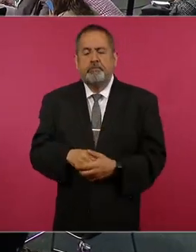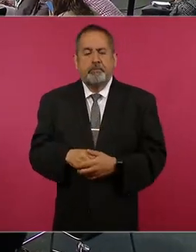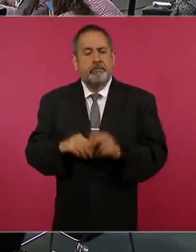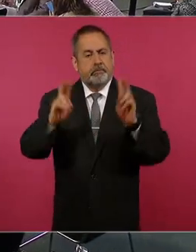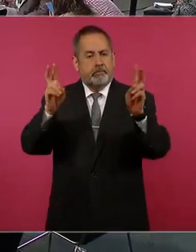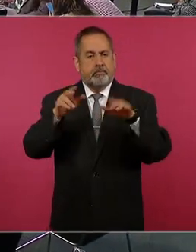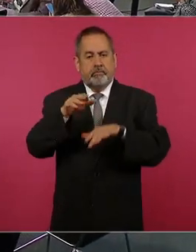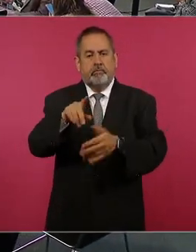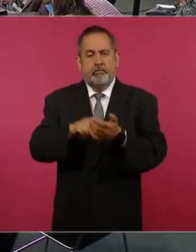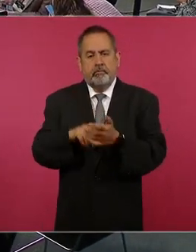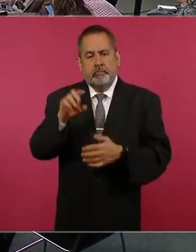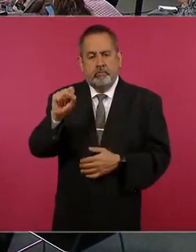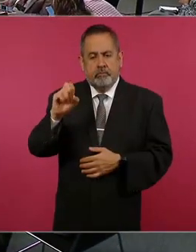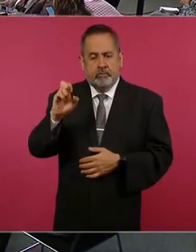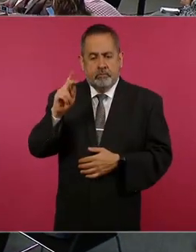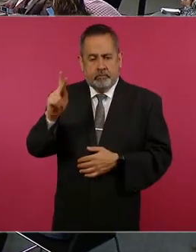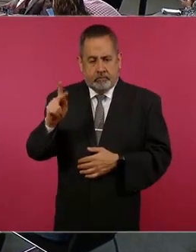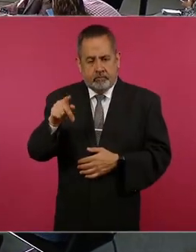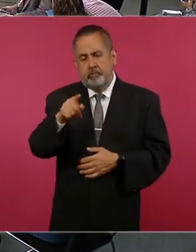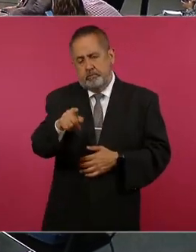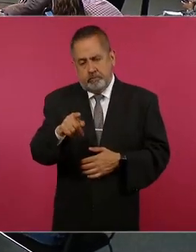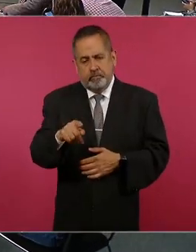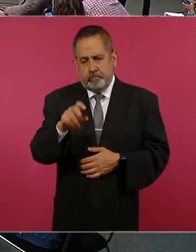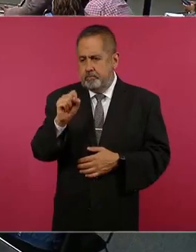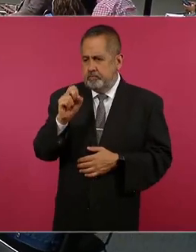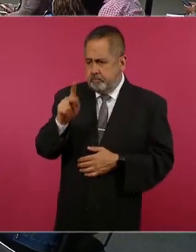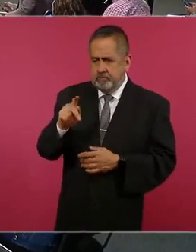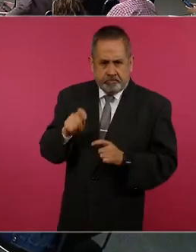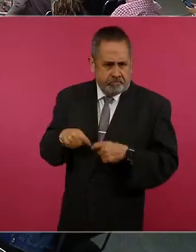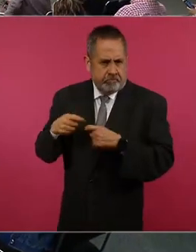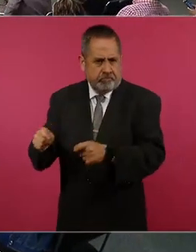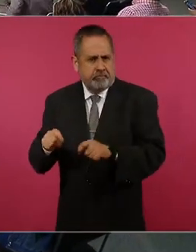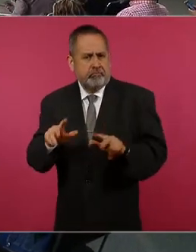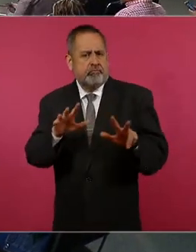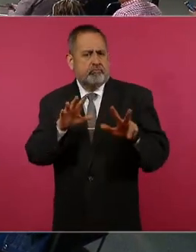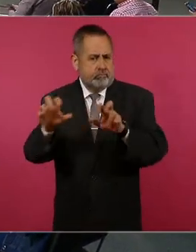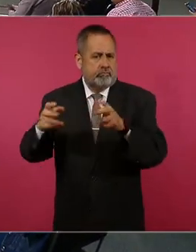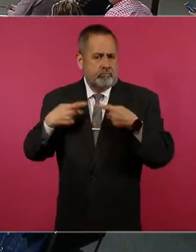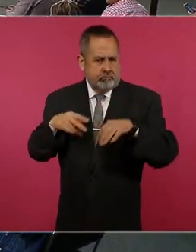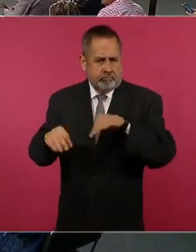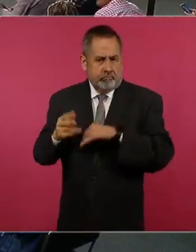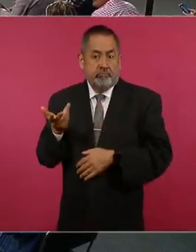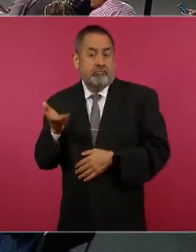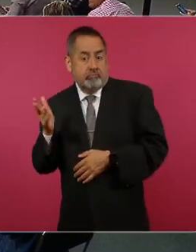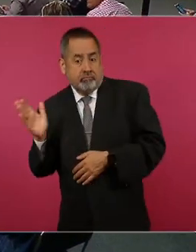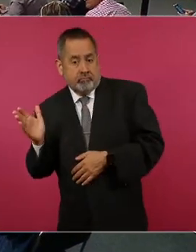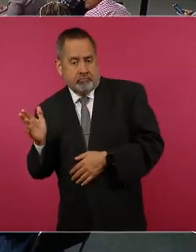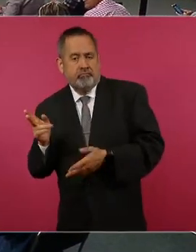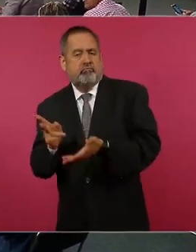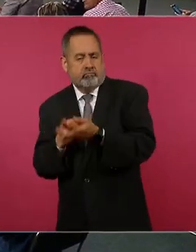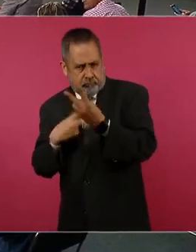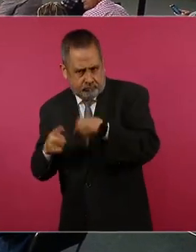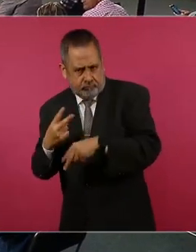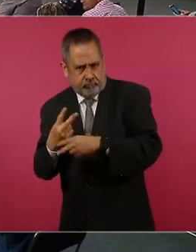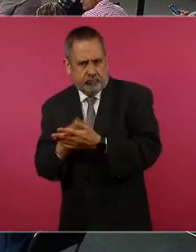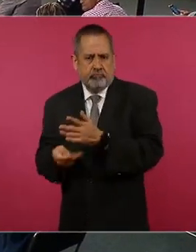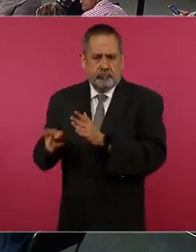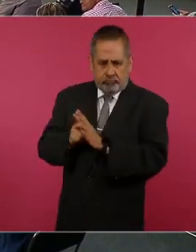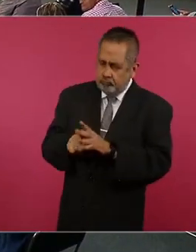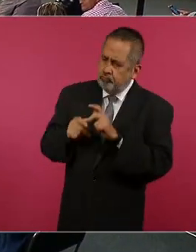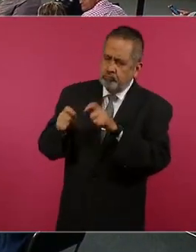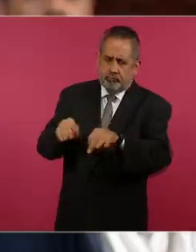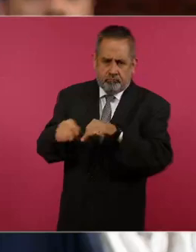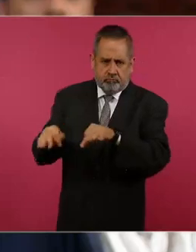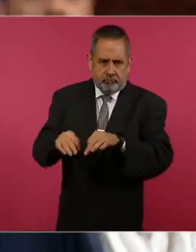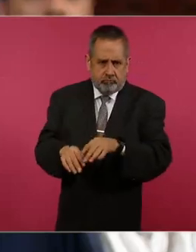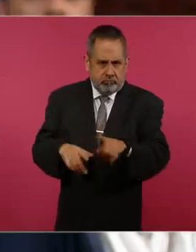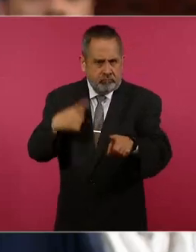tema de la SEP. La SEP reinstaló con todos sus derechos a más de 800 trabajadores y reinstaló con todos…